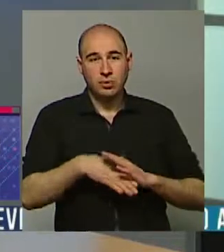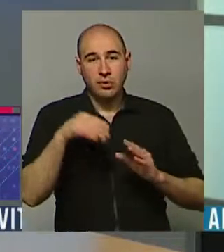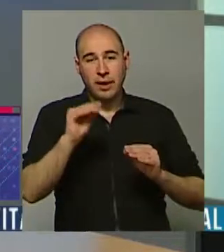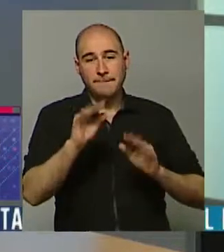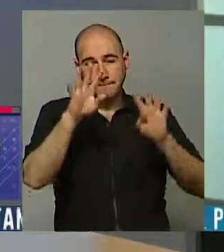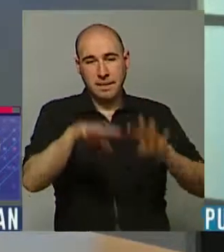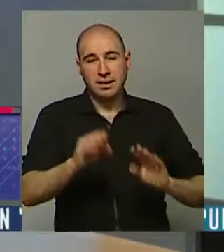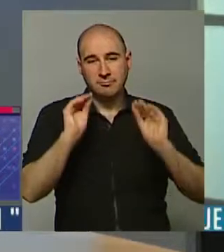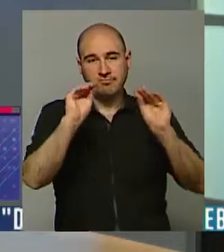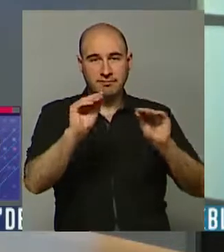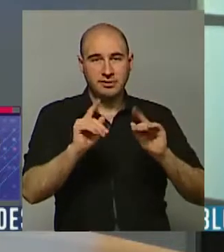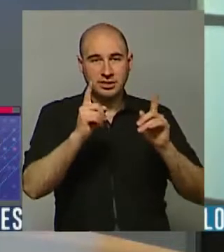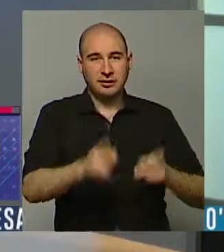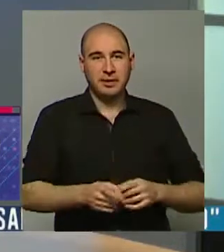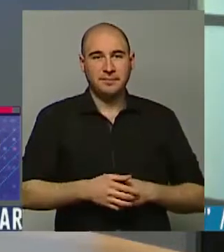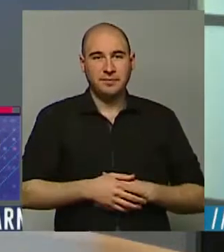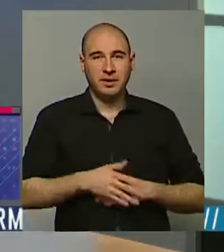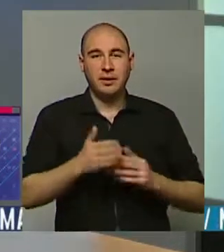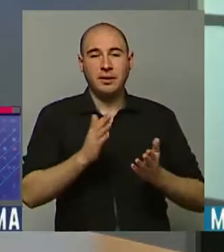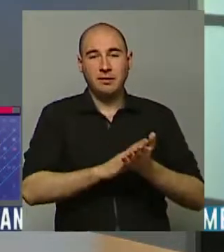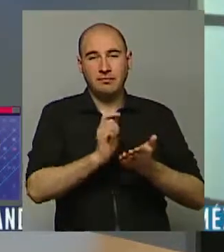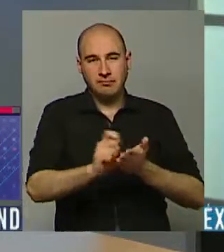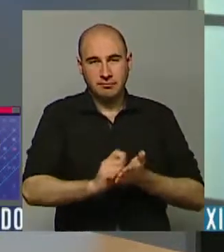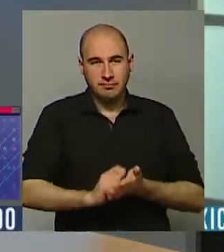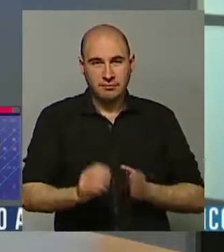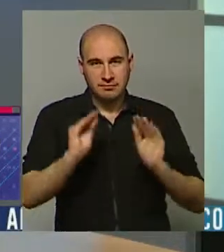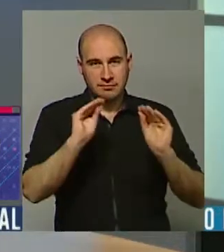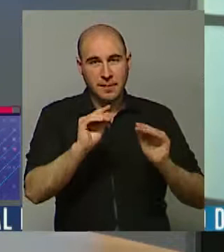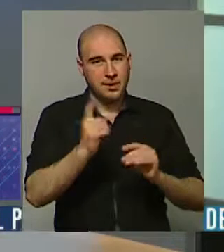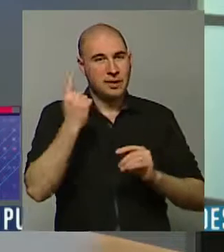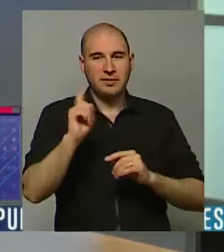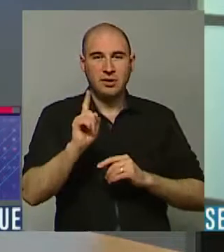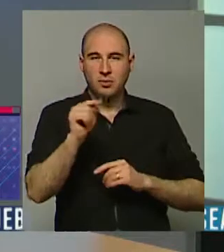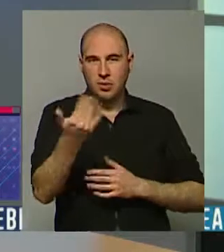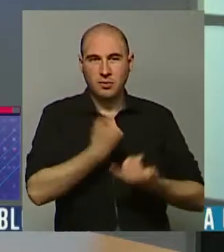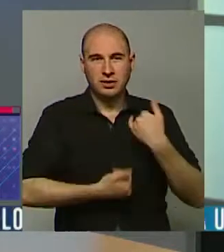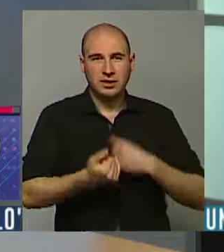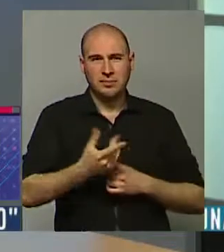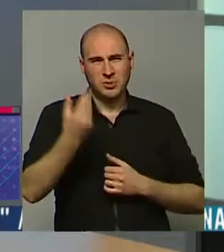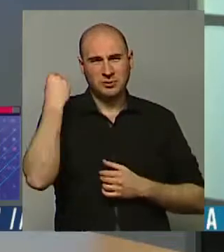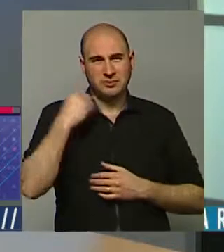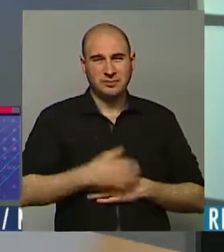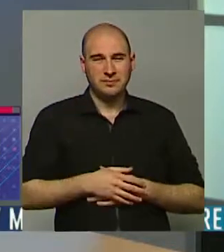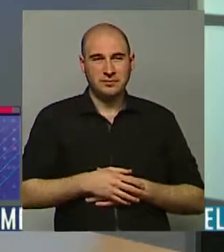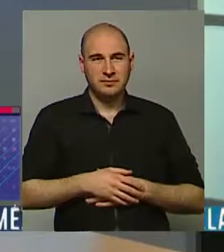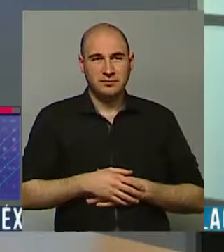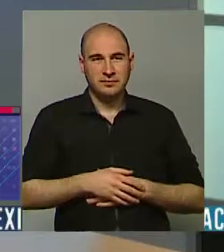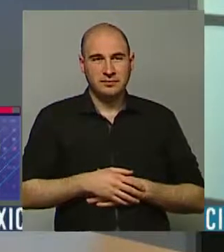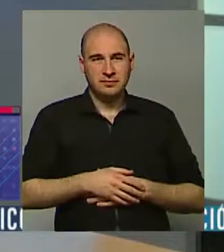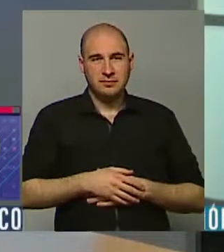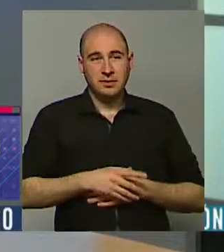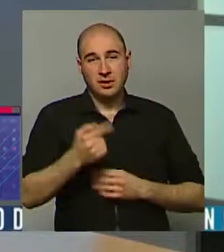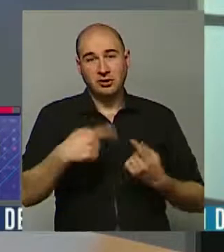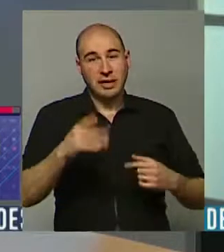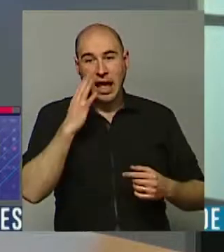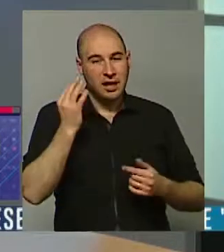esa plataforma también unos documentos escritos. Digo, no es la primera vez, vos mencionabas muchos casos, evidentemente hay que hacer